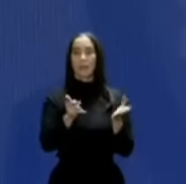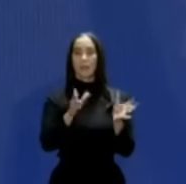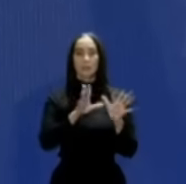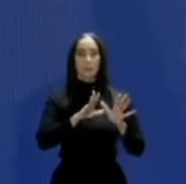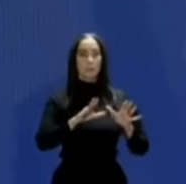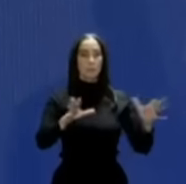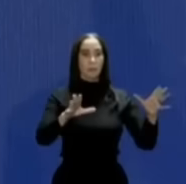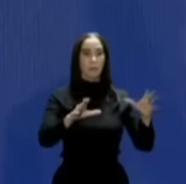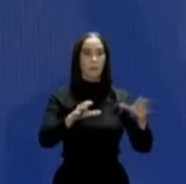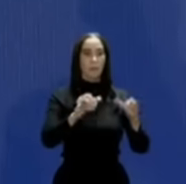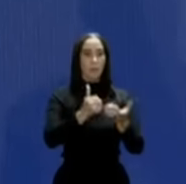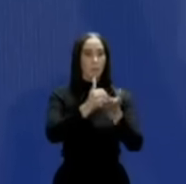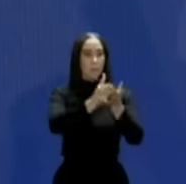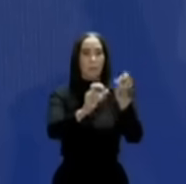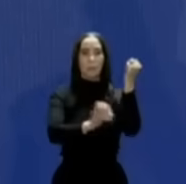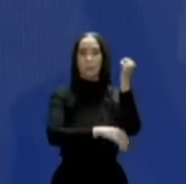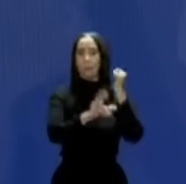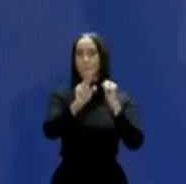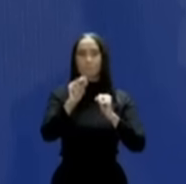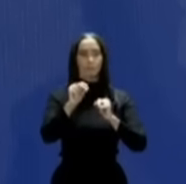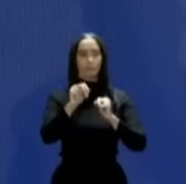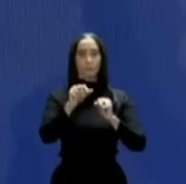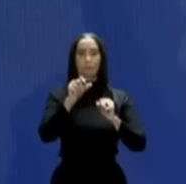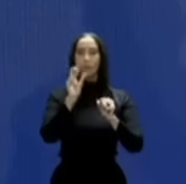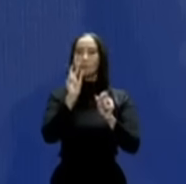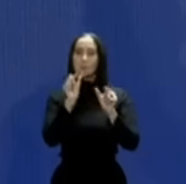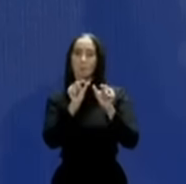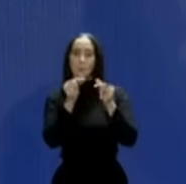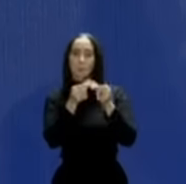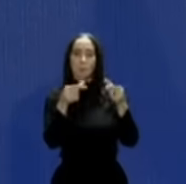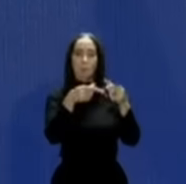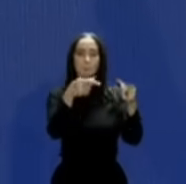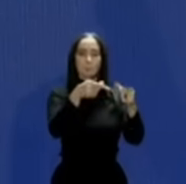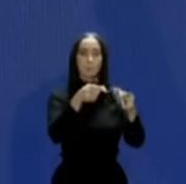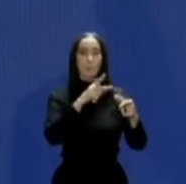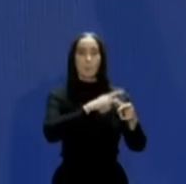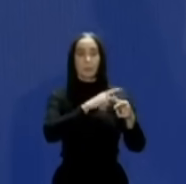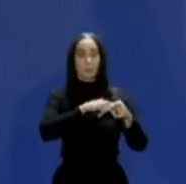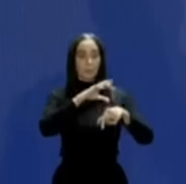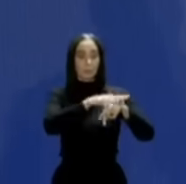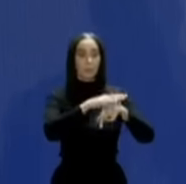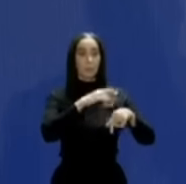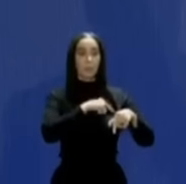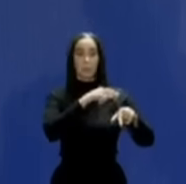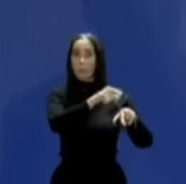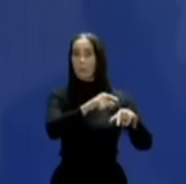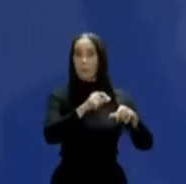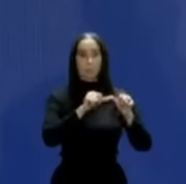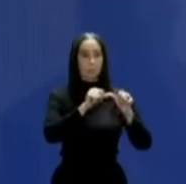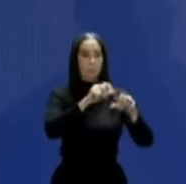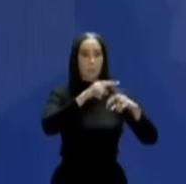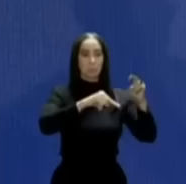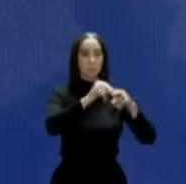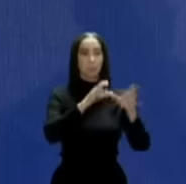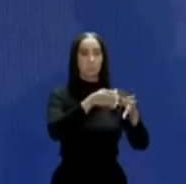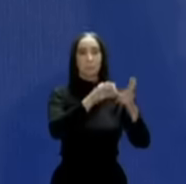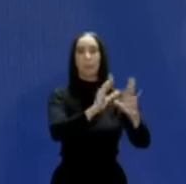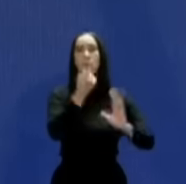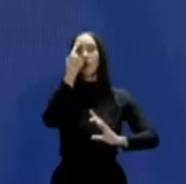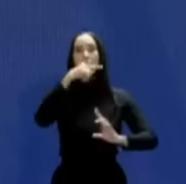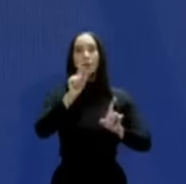muy pocos campesinos, eso lo va a atender a 2 o 3 fincas privadas, pero lo están haciendo también